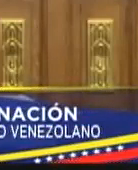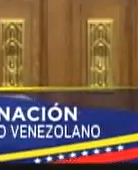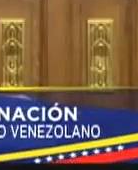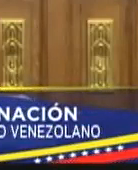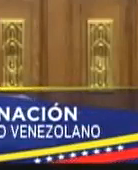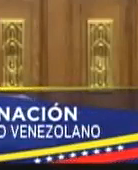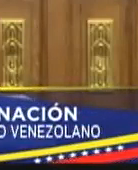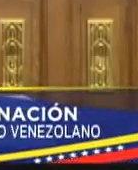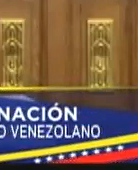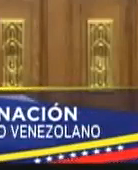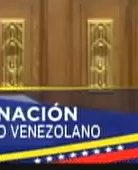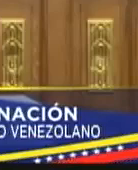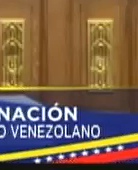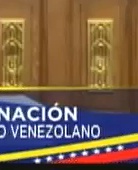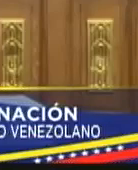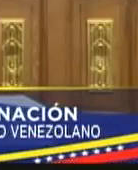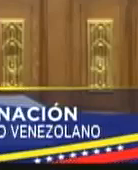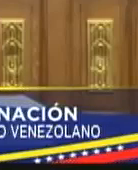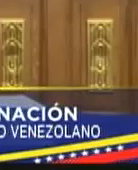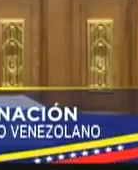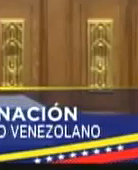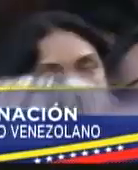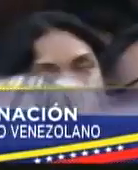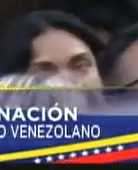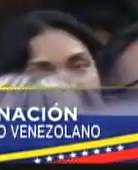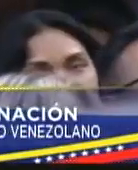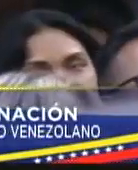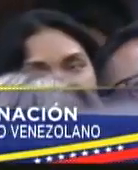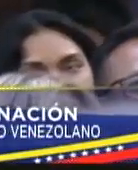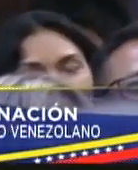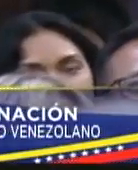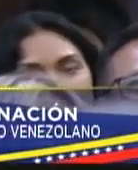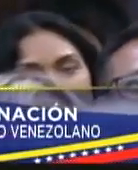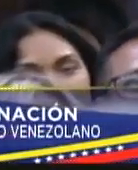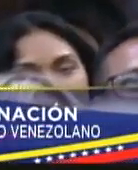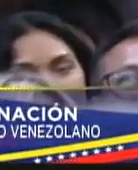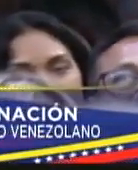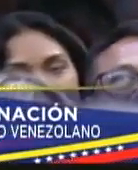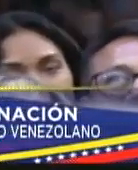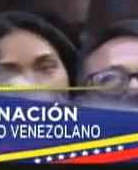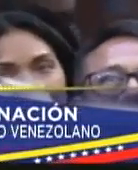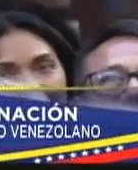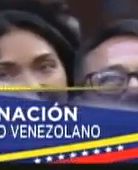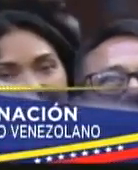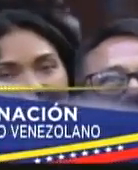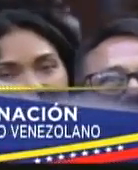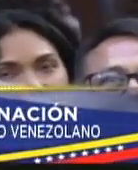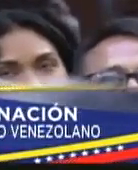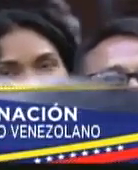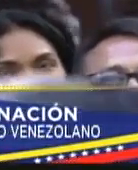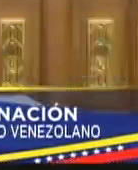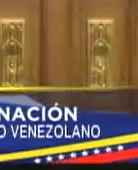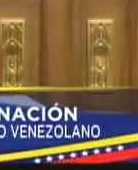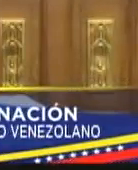juventud patriota y Revolucionaria de Venezuela yo no le habber dicho